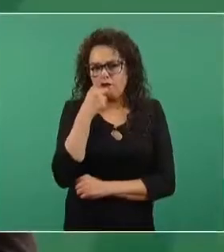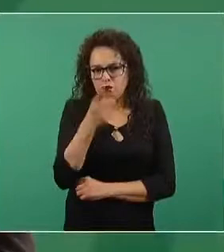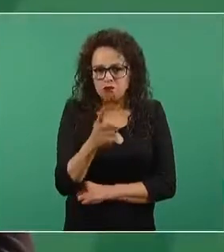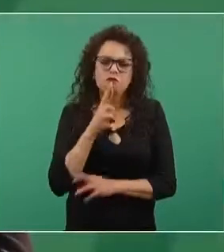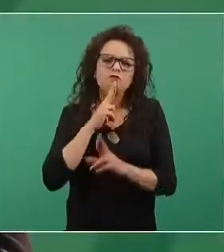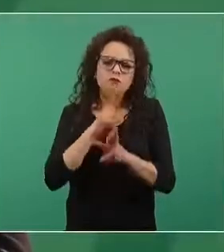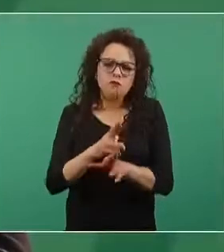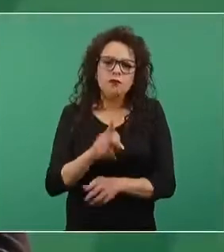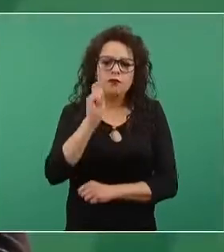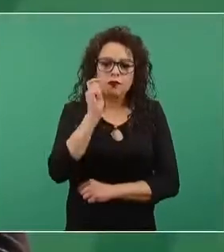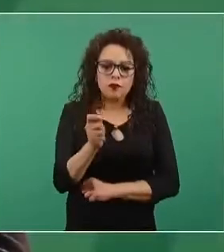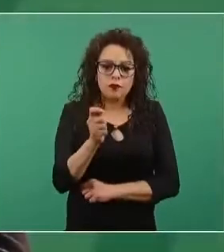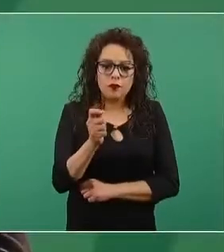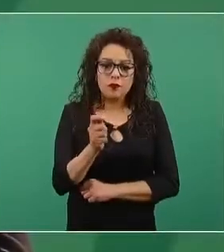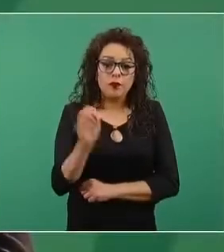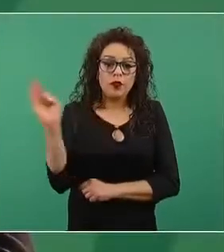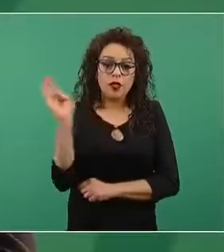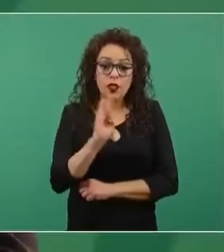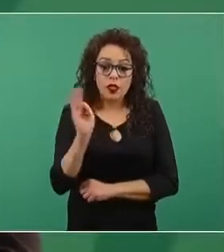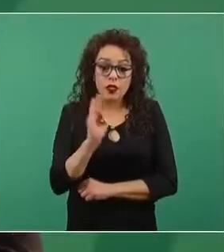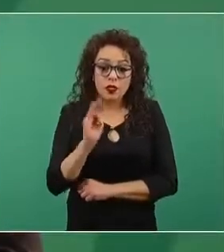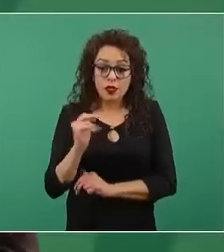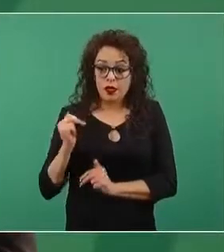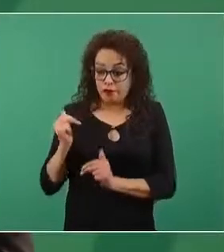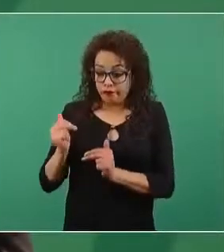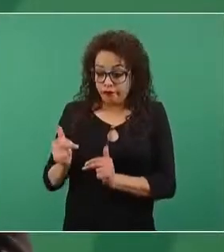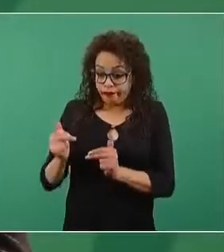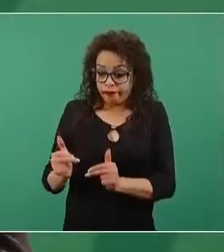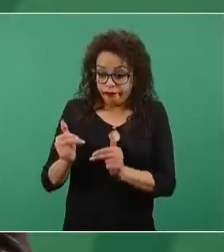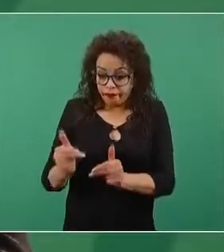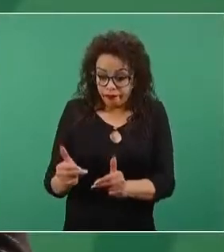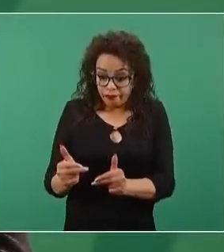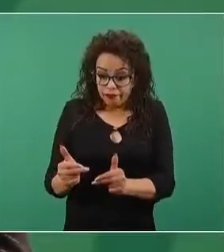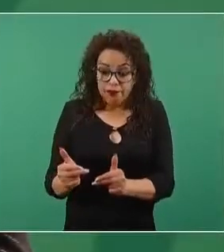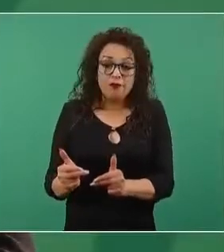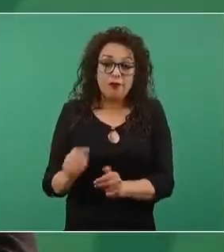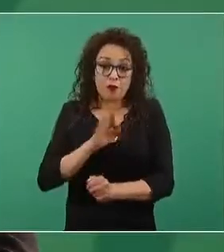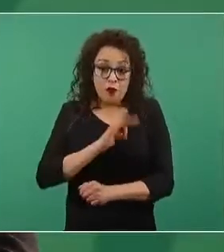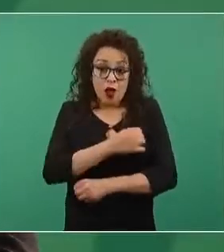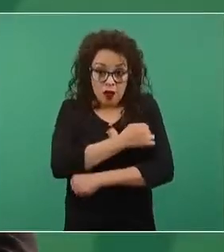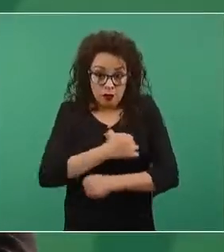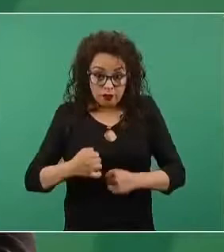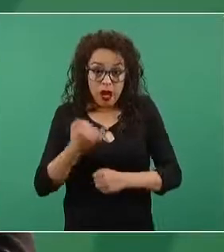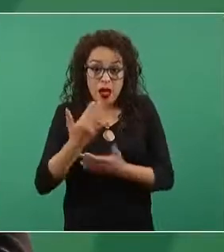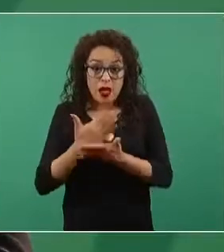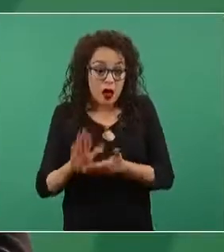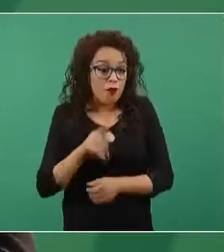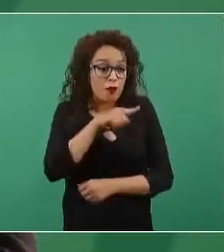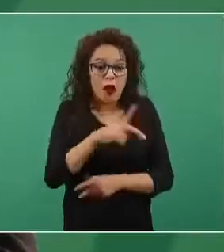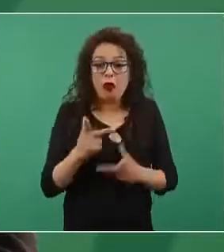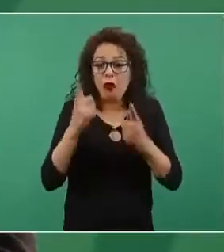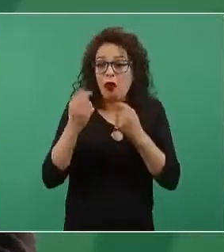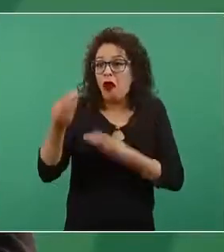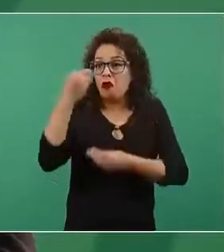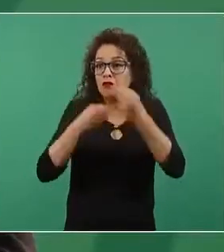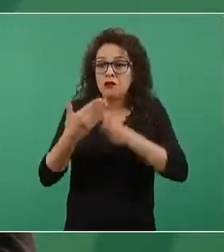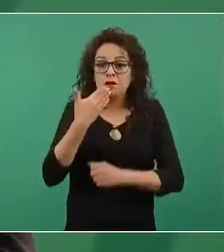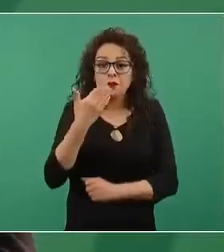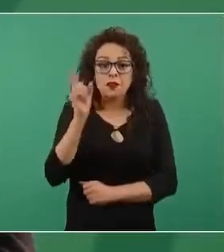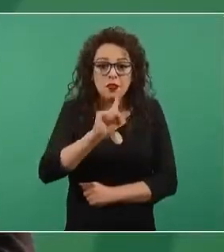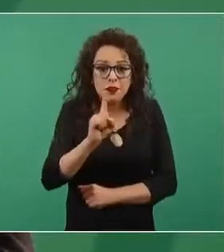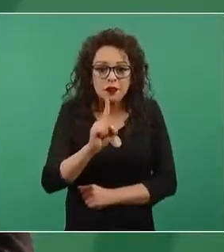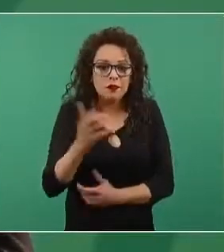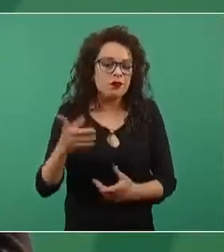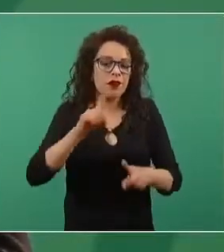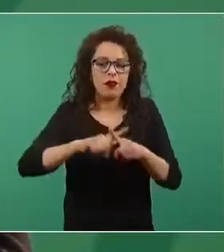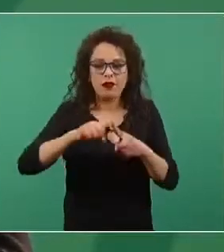carga genética favorable también para el incremento de peso, una mala alimentación, ¿no? Sedentarismo, o sea, es como una sumatoria de cosas,